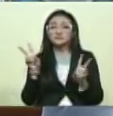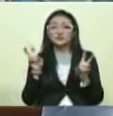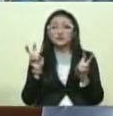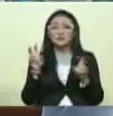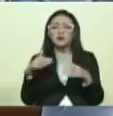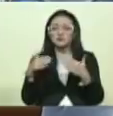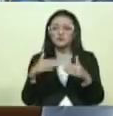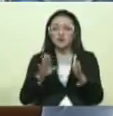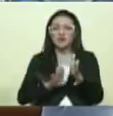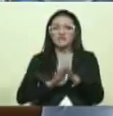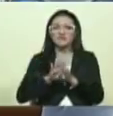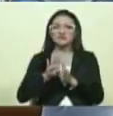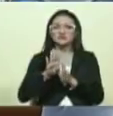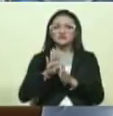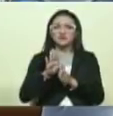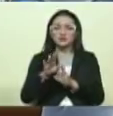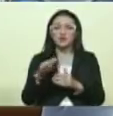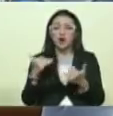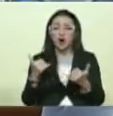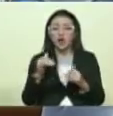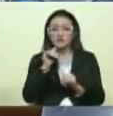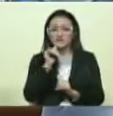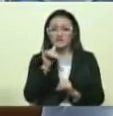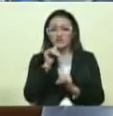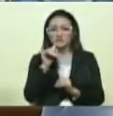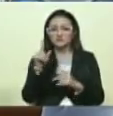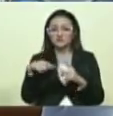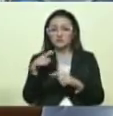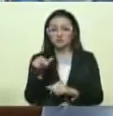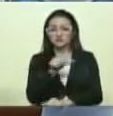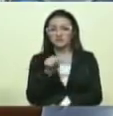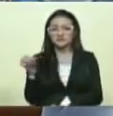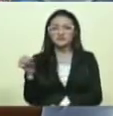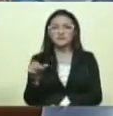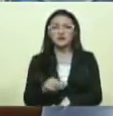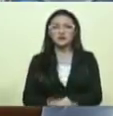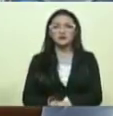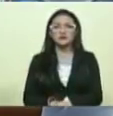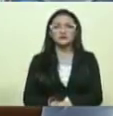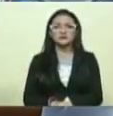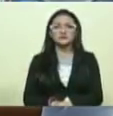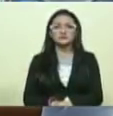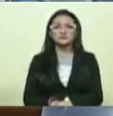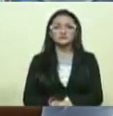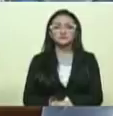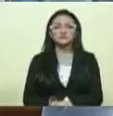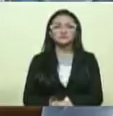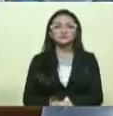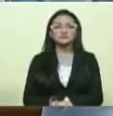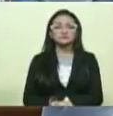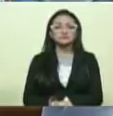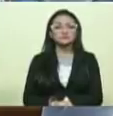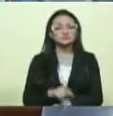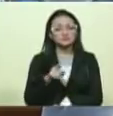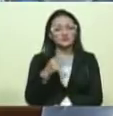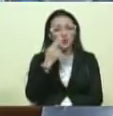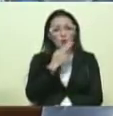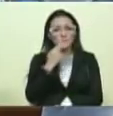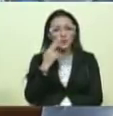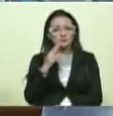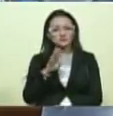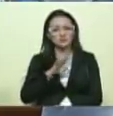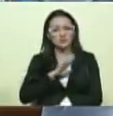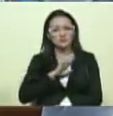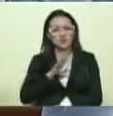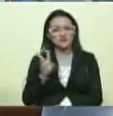avanzando y vamos a dar información la próxima semana. Por lo tanto, es un compromiso de Venezuela. Esto